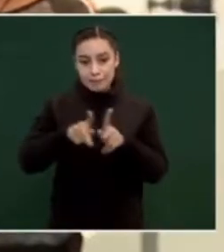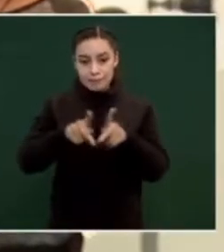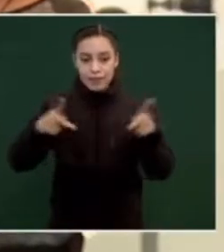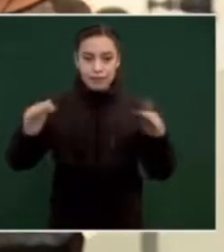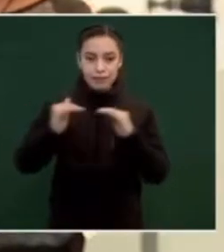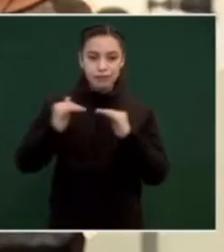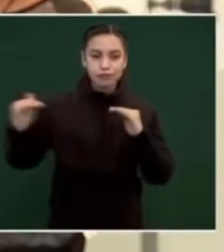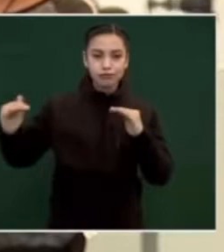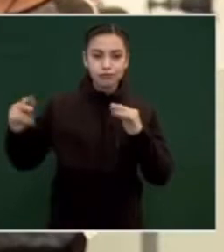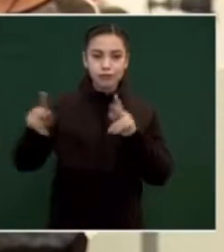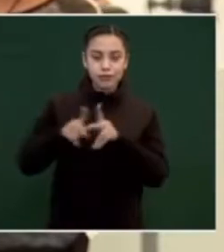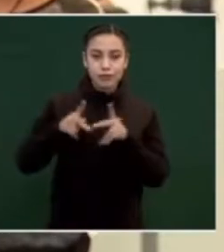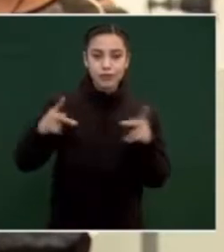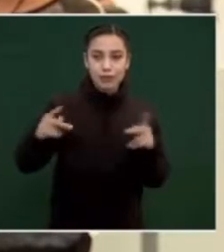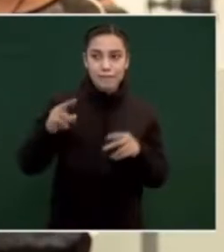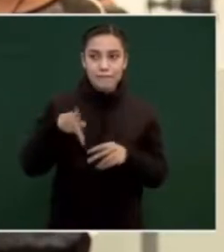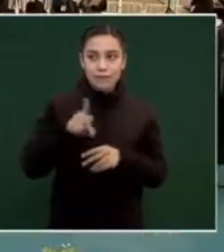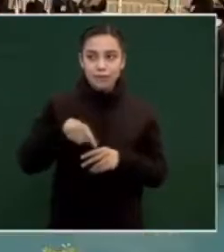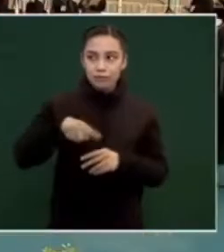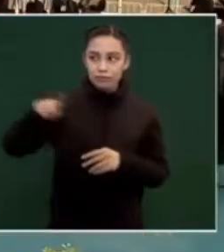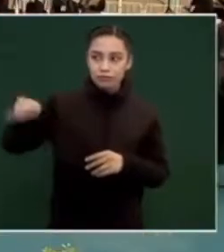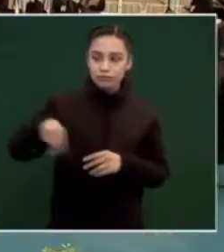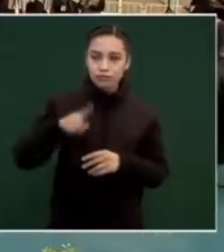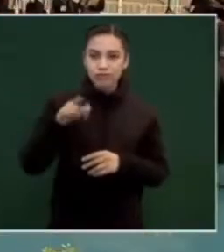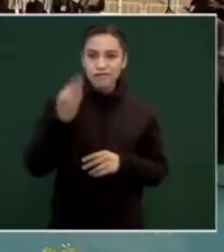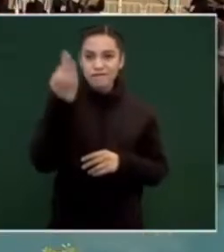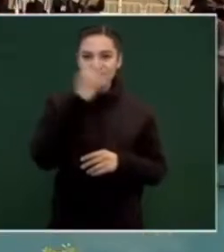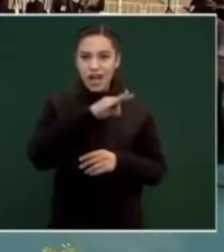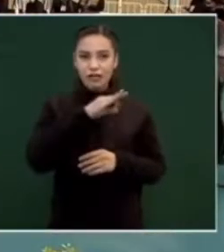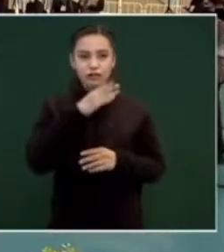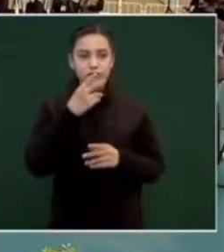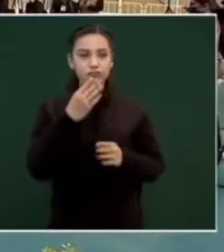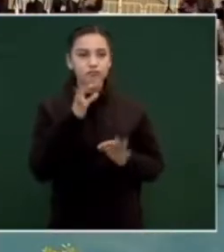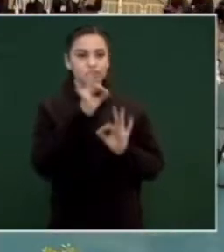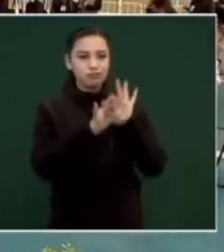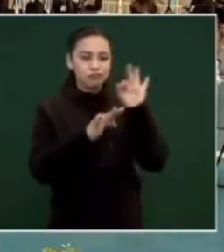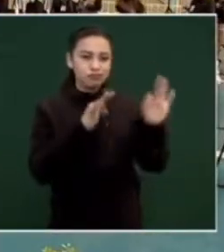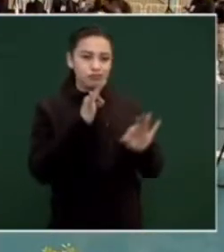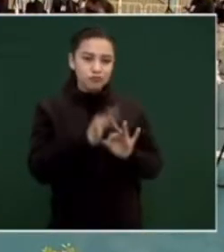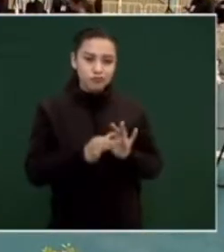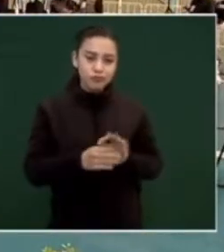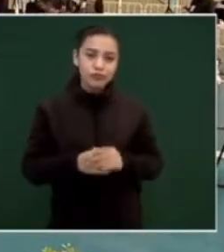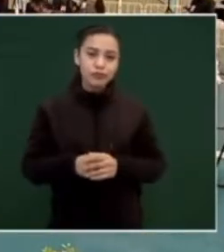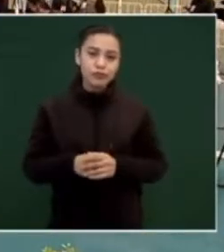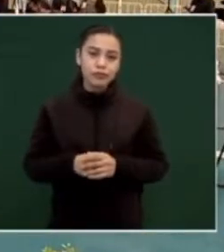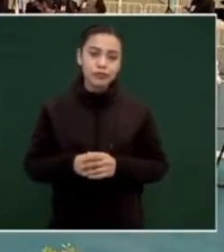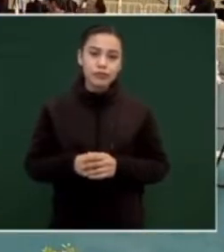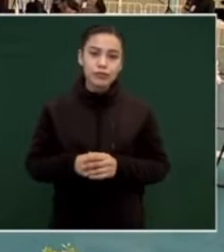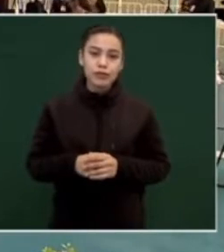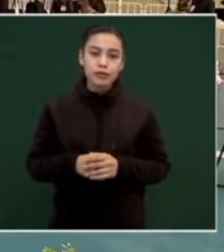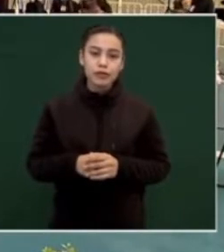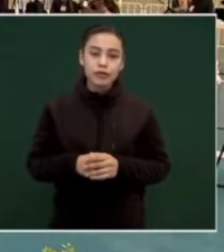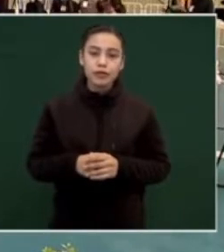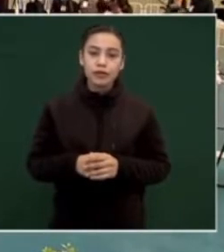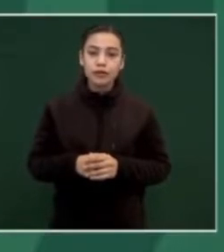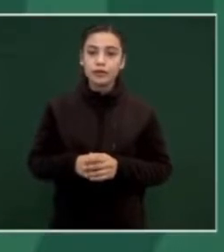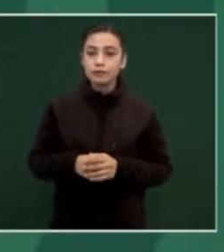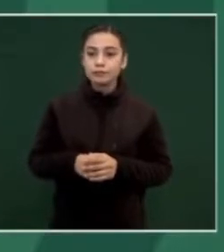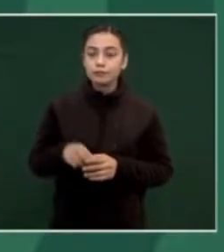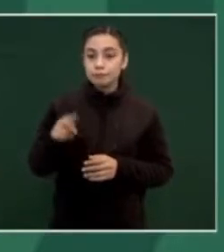está levantando falsos pues es que es un buen tema es la verdad que yo